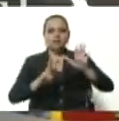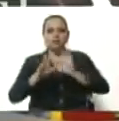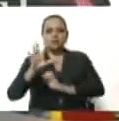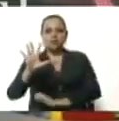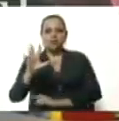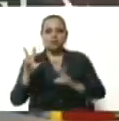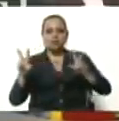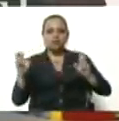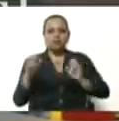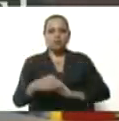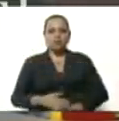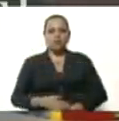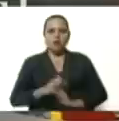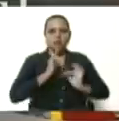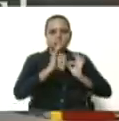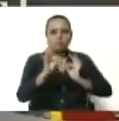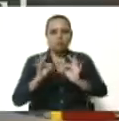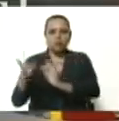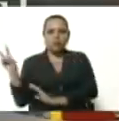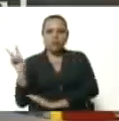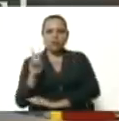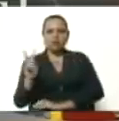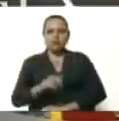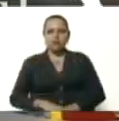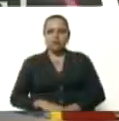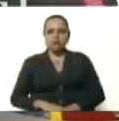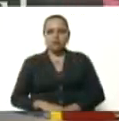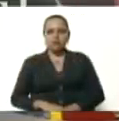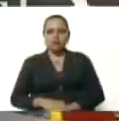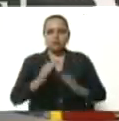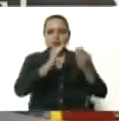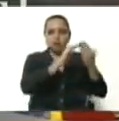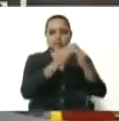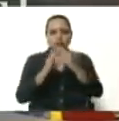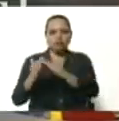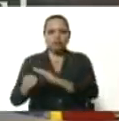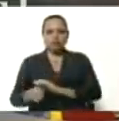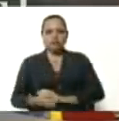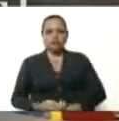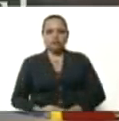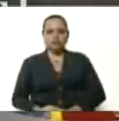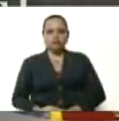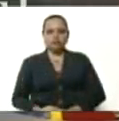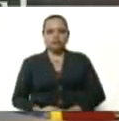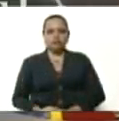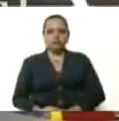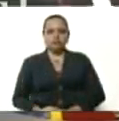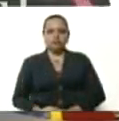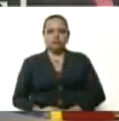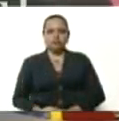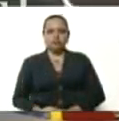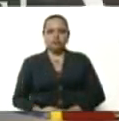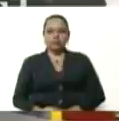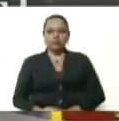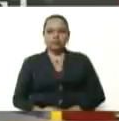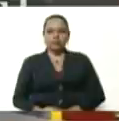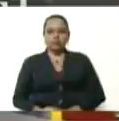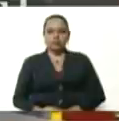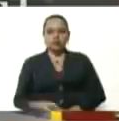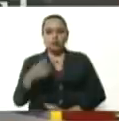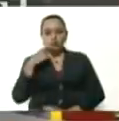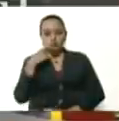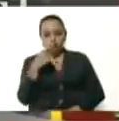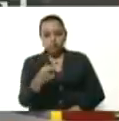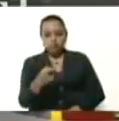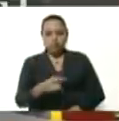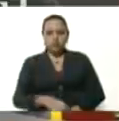175 nuevos casos en Venezuela de transmisión comunitaria, presidente. Fíjese lo que usted